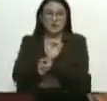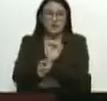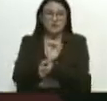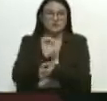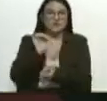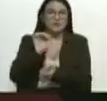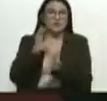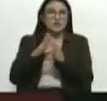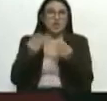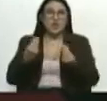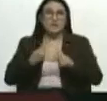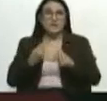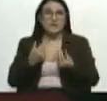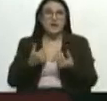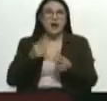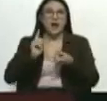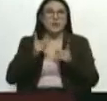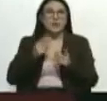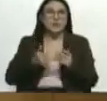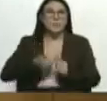algunos casos más de una cadena perpetua.